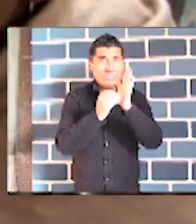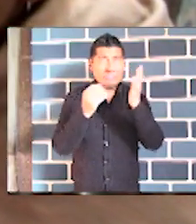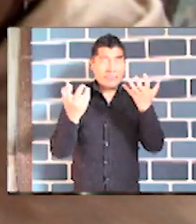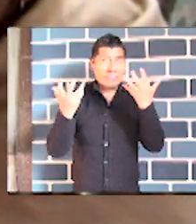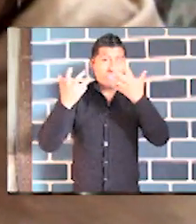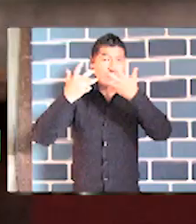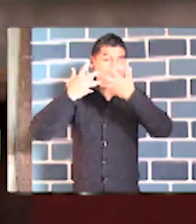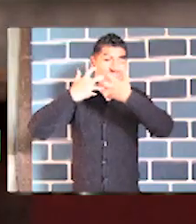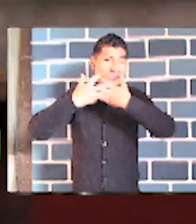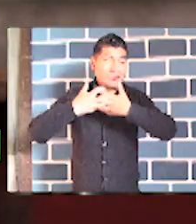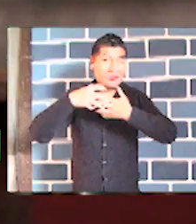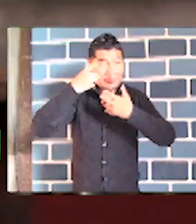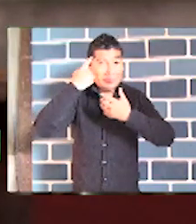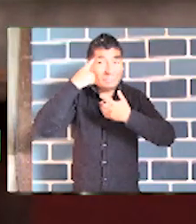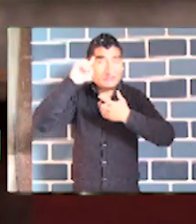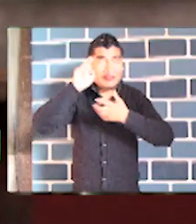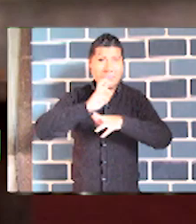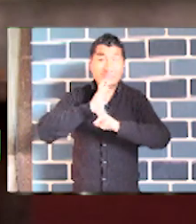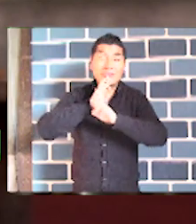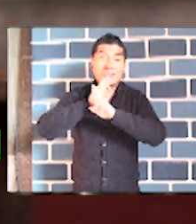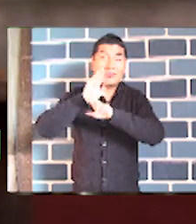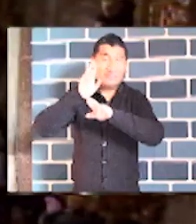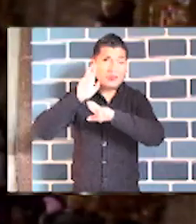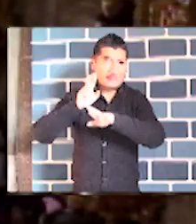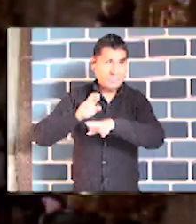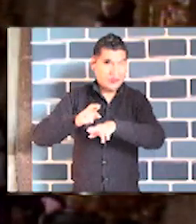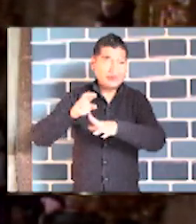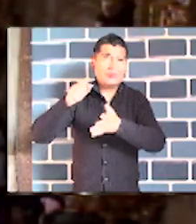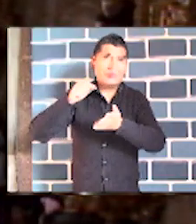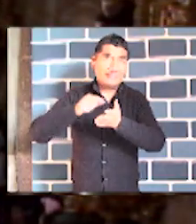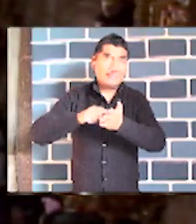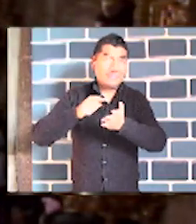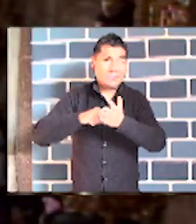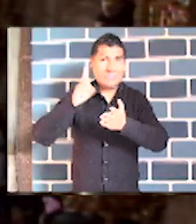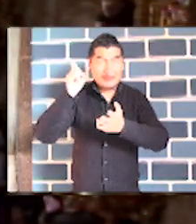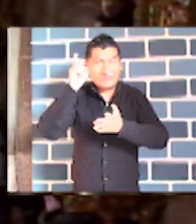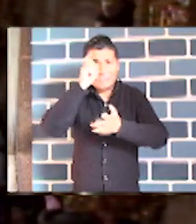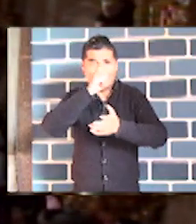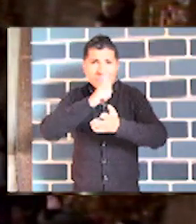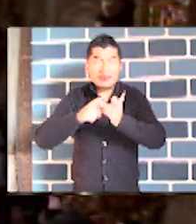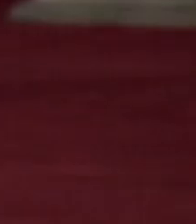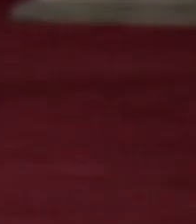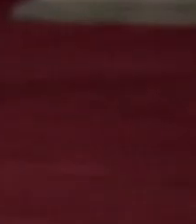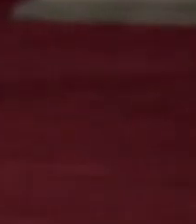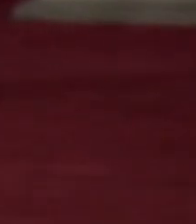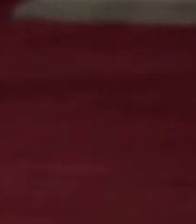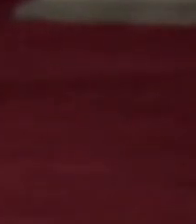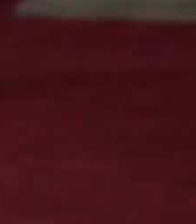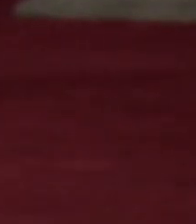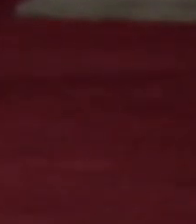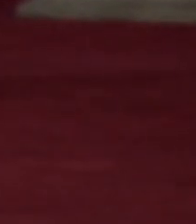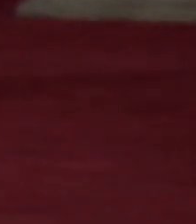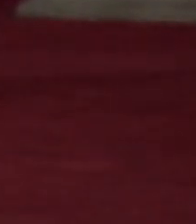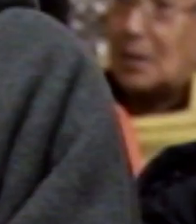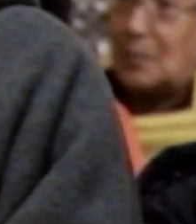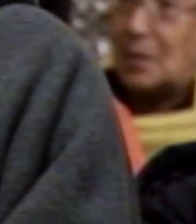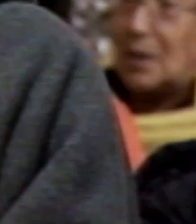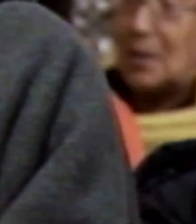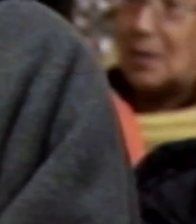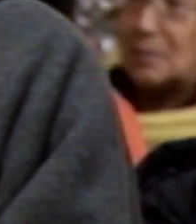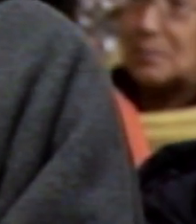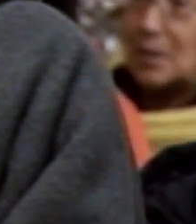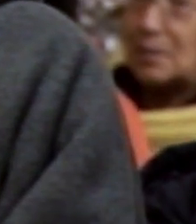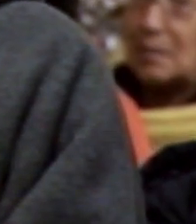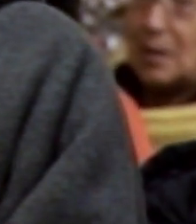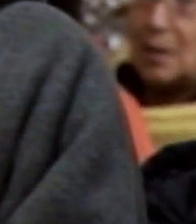coordinada para responder a este fenómeno migratorio. Monseñor Pessoa ha afirmado que